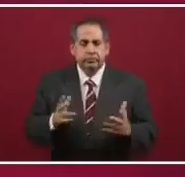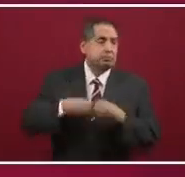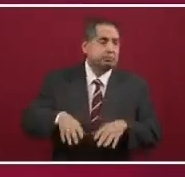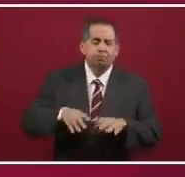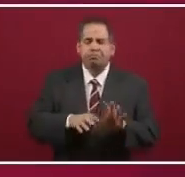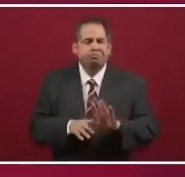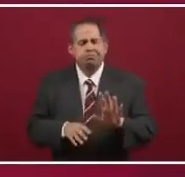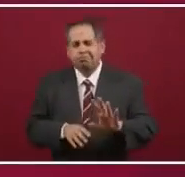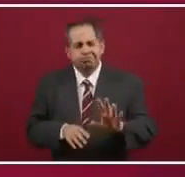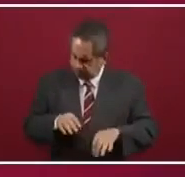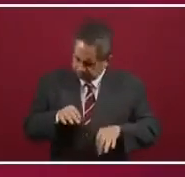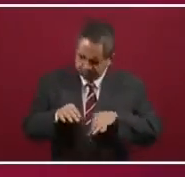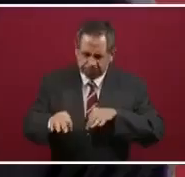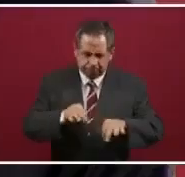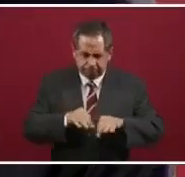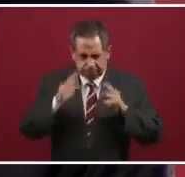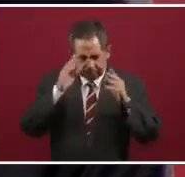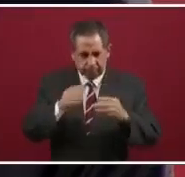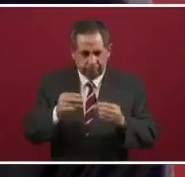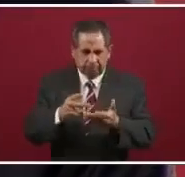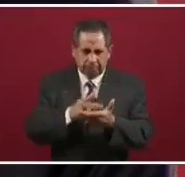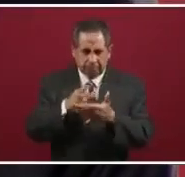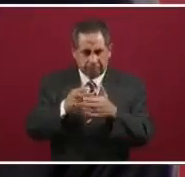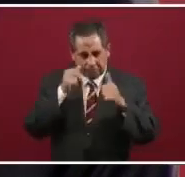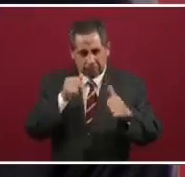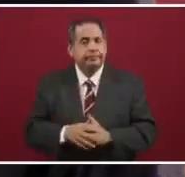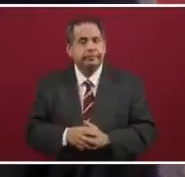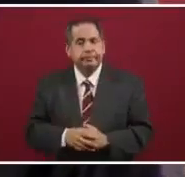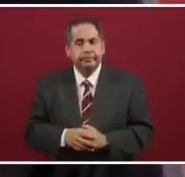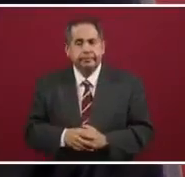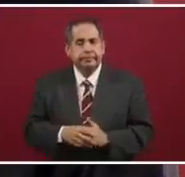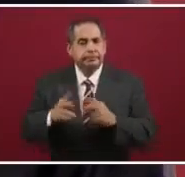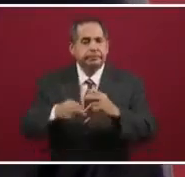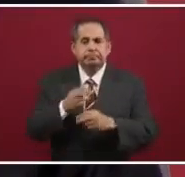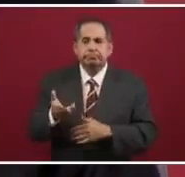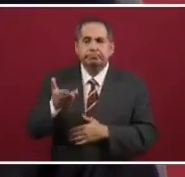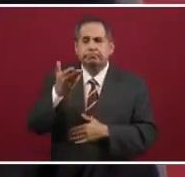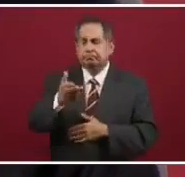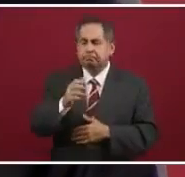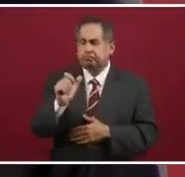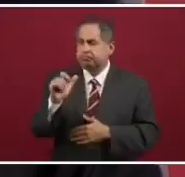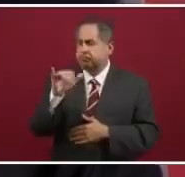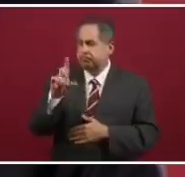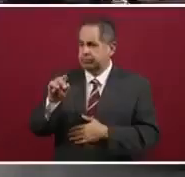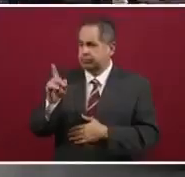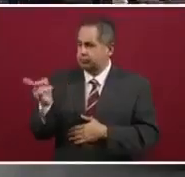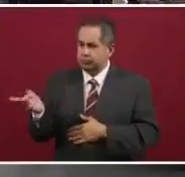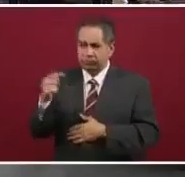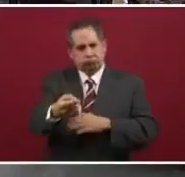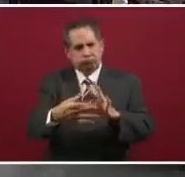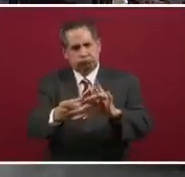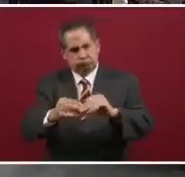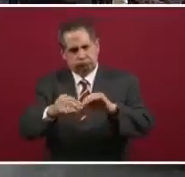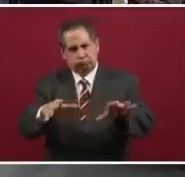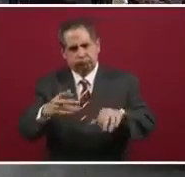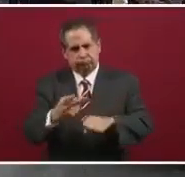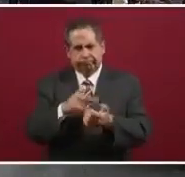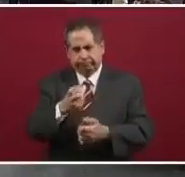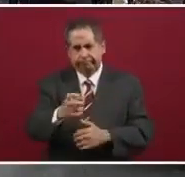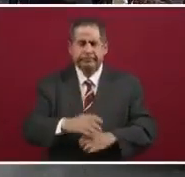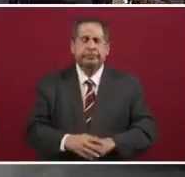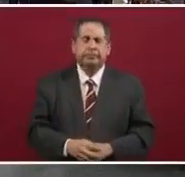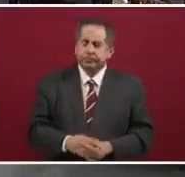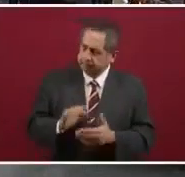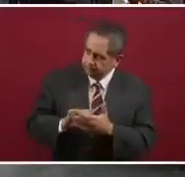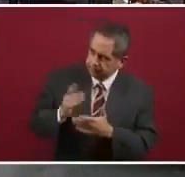perdiendo tiempo, se está trabajando mucho sobre esto. De todas maneras, le vamos a pedir a Alejandro que te informe sobre este asunto.